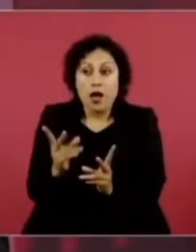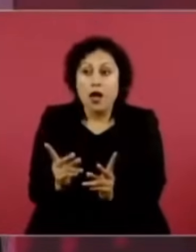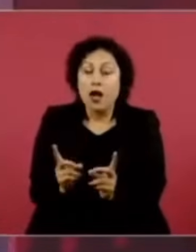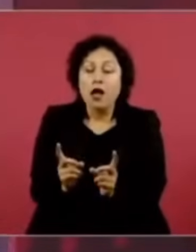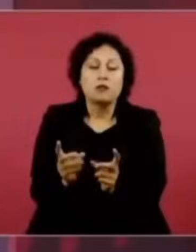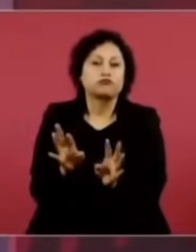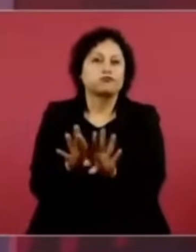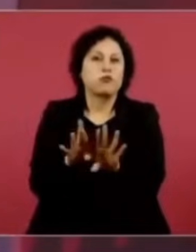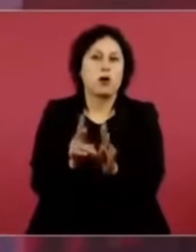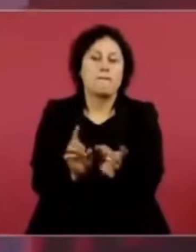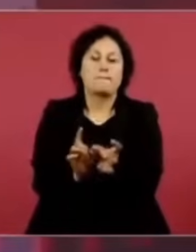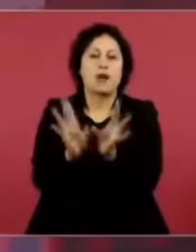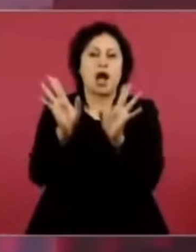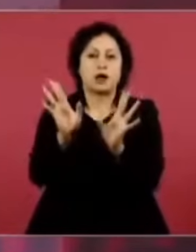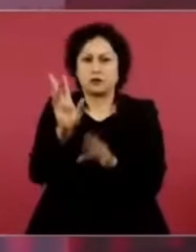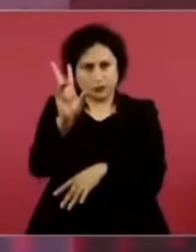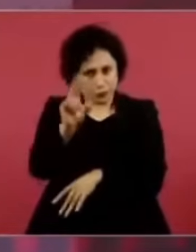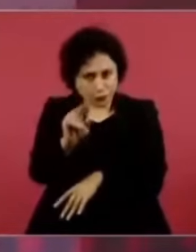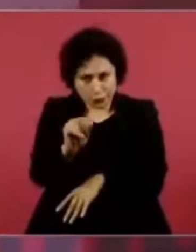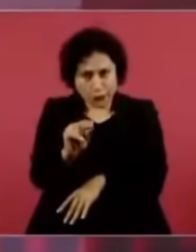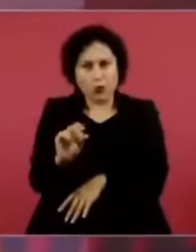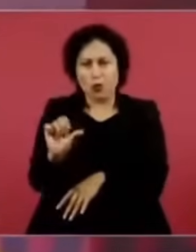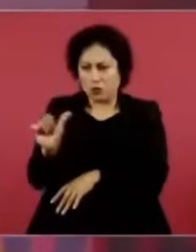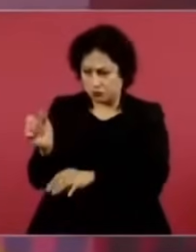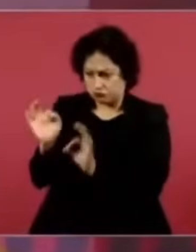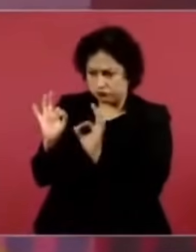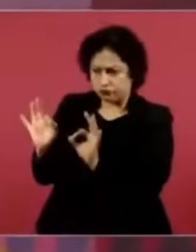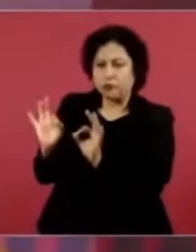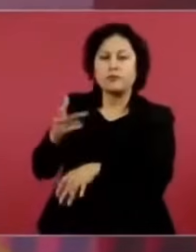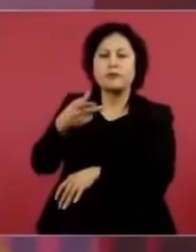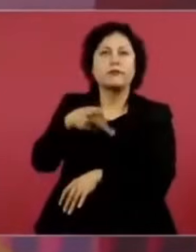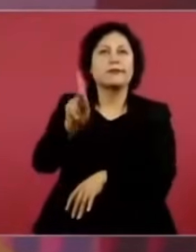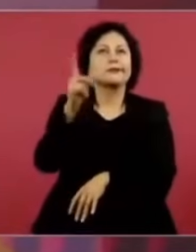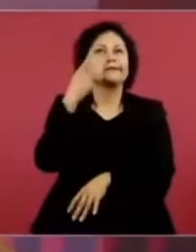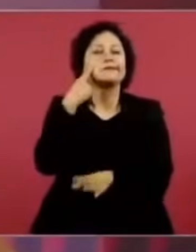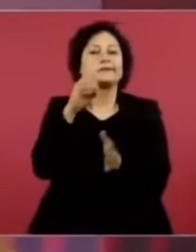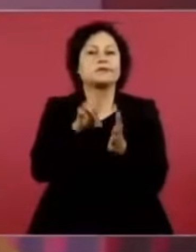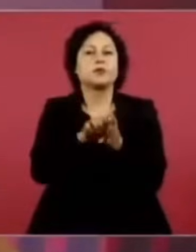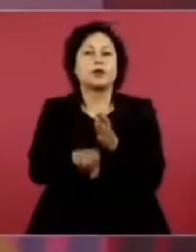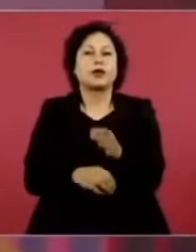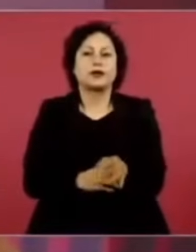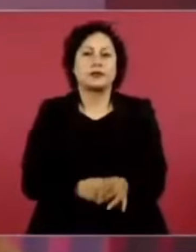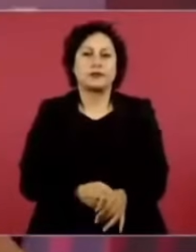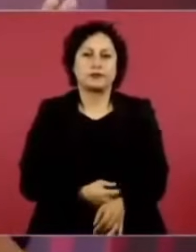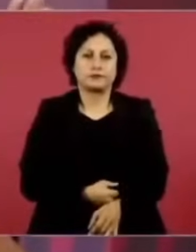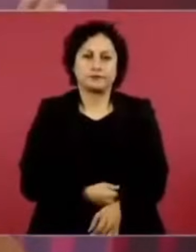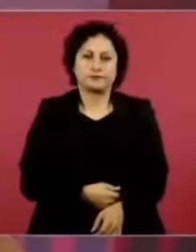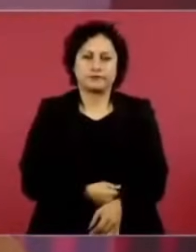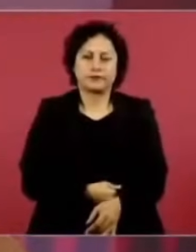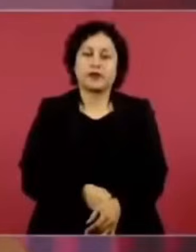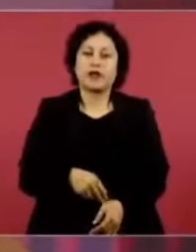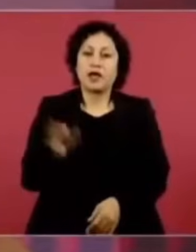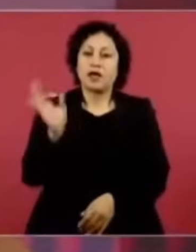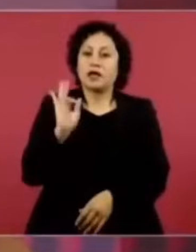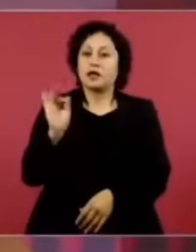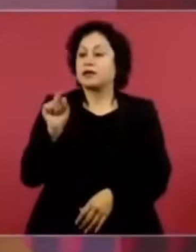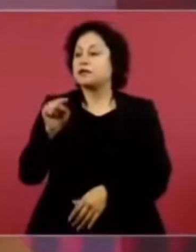ser que falte abrir un espacio en una estación,